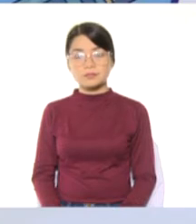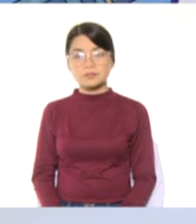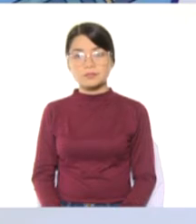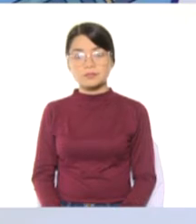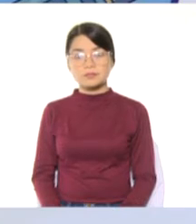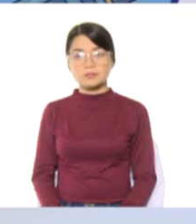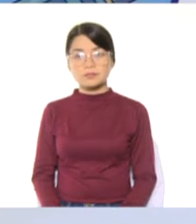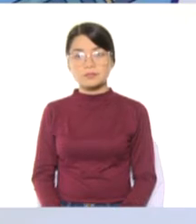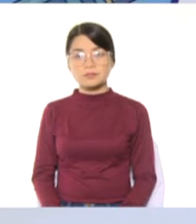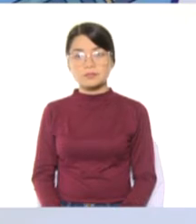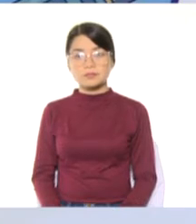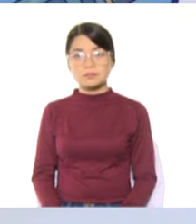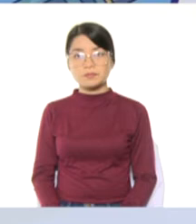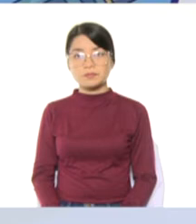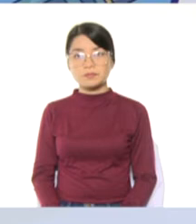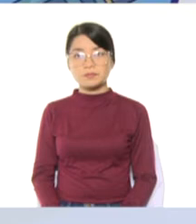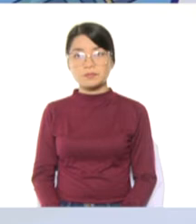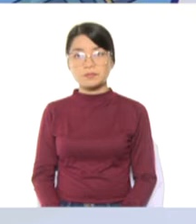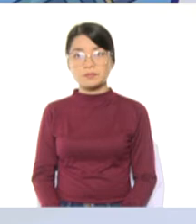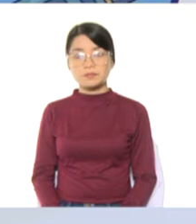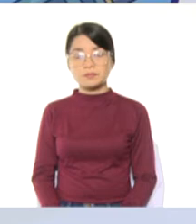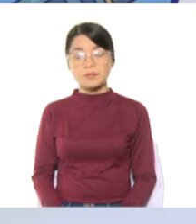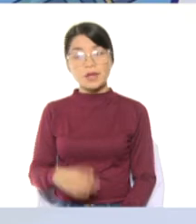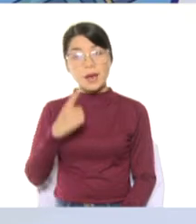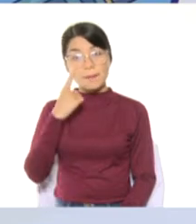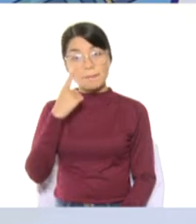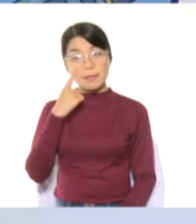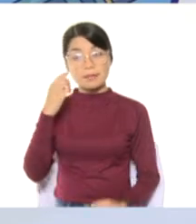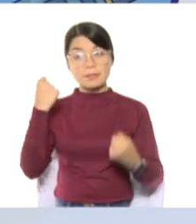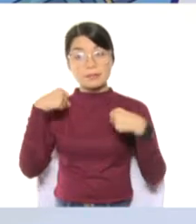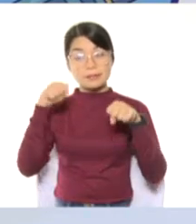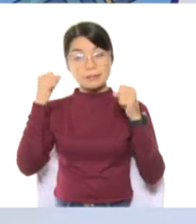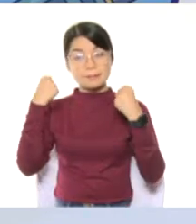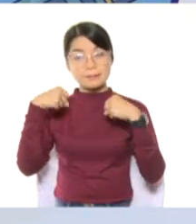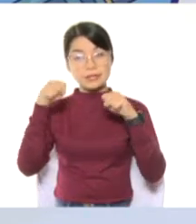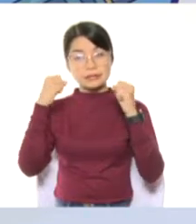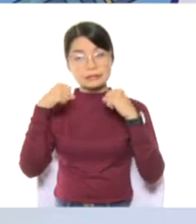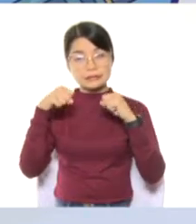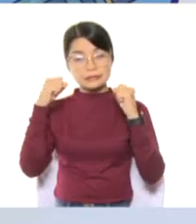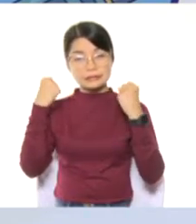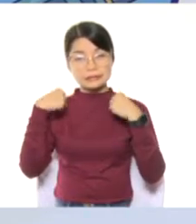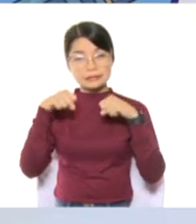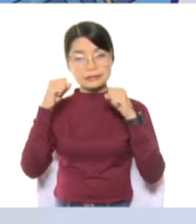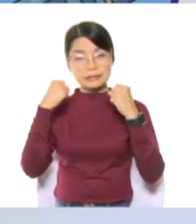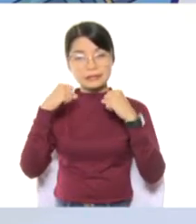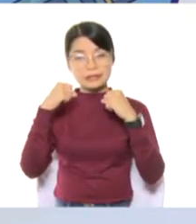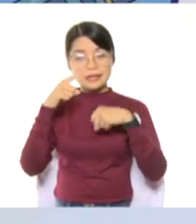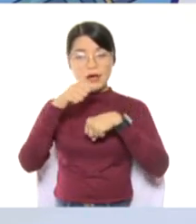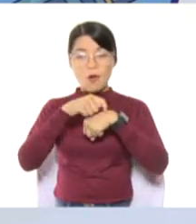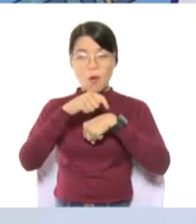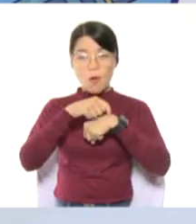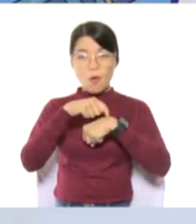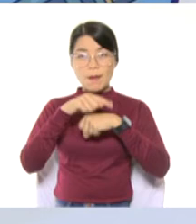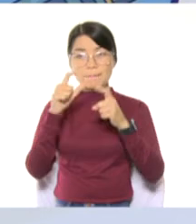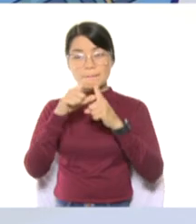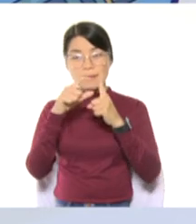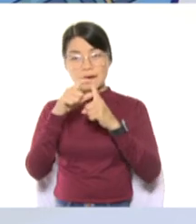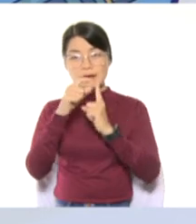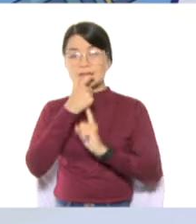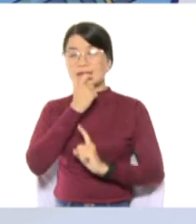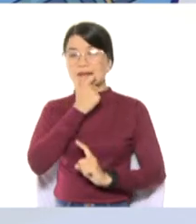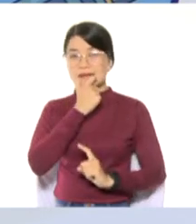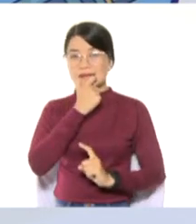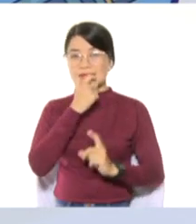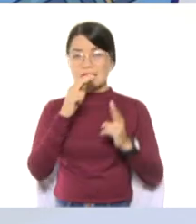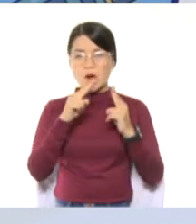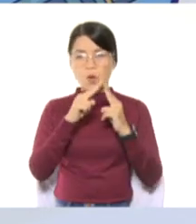más o menos lo mismo siempre, ¿okay? Entonces, muy pendientes, practiquen con eso porque necesitamos tener ese conocimiento para que la